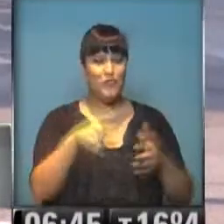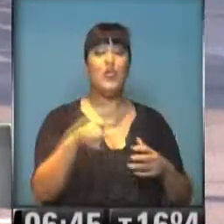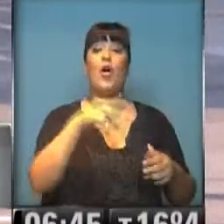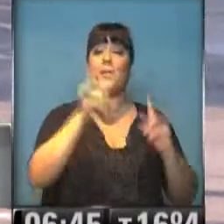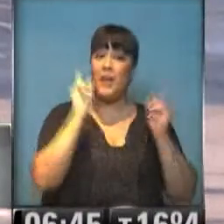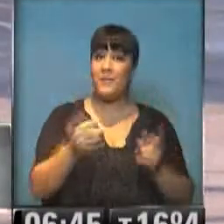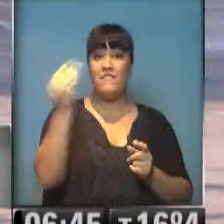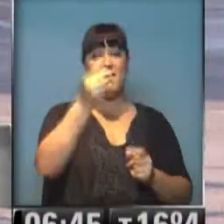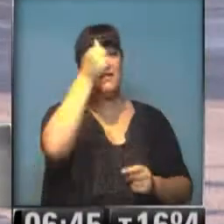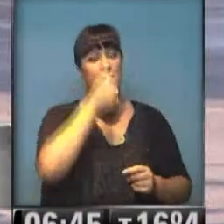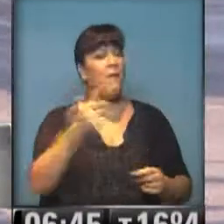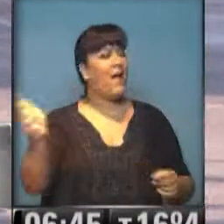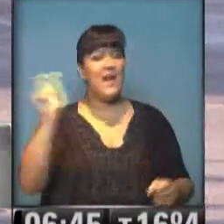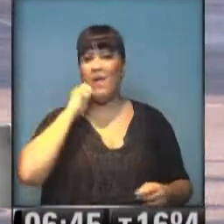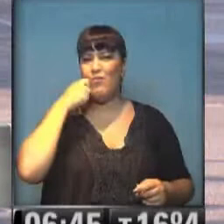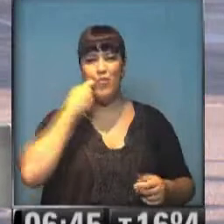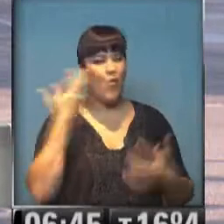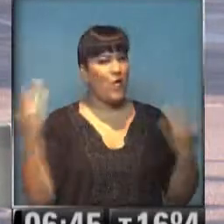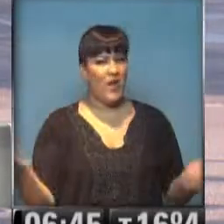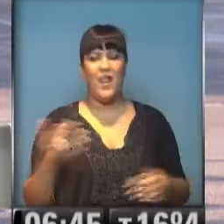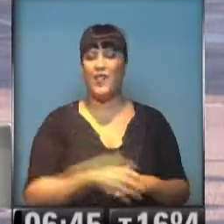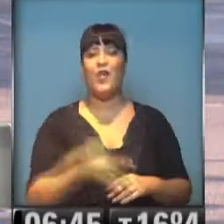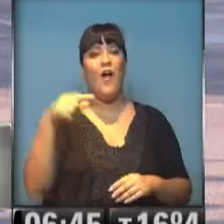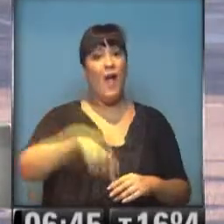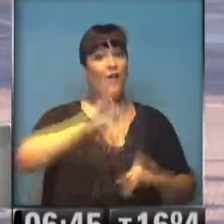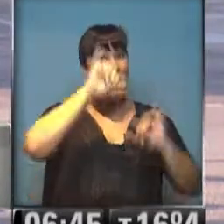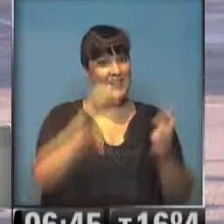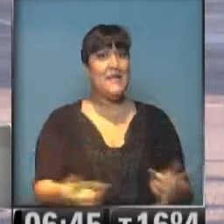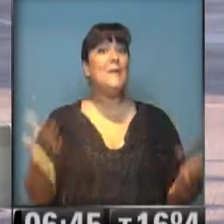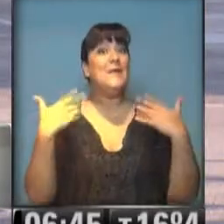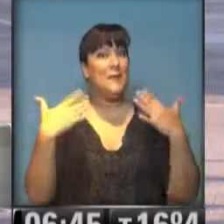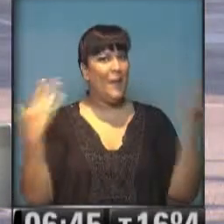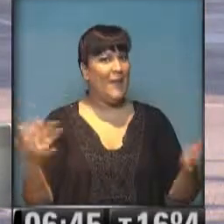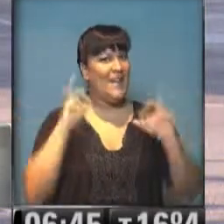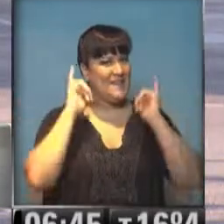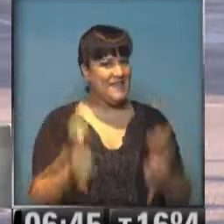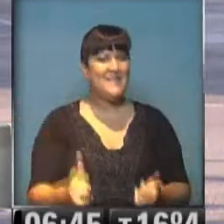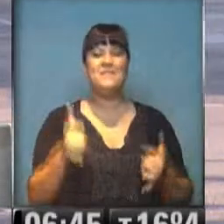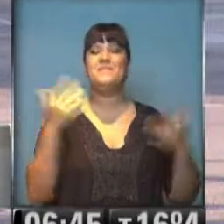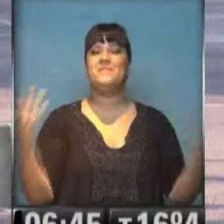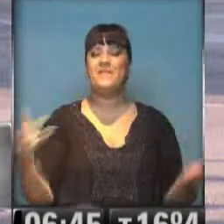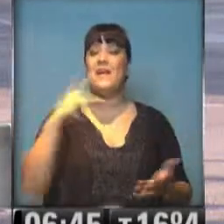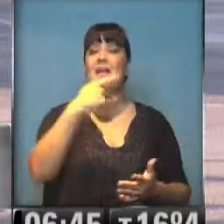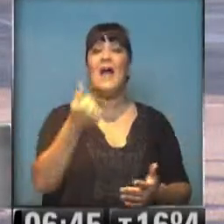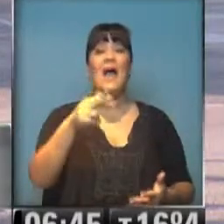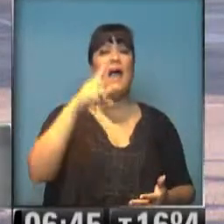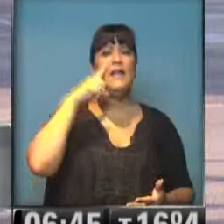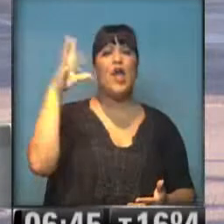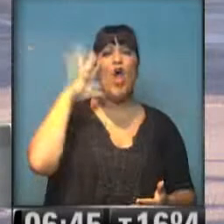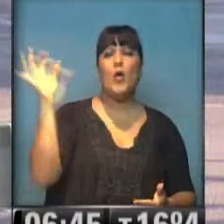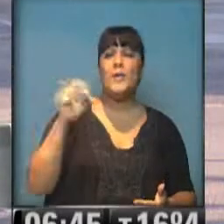fin de semana, lindísimo viene, ¿eh? Ahora sí que vino la primavera. Cari, ¿cómo? ¿Qué opinas?